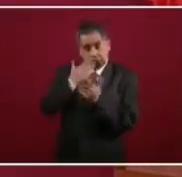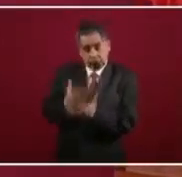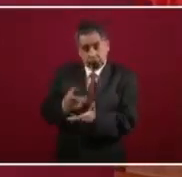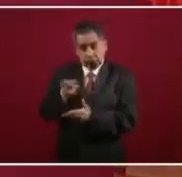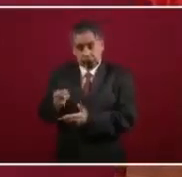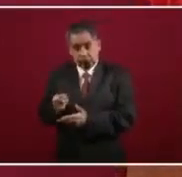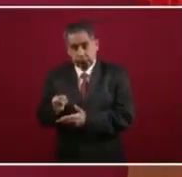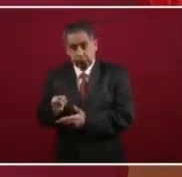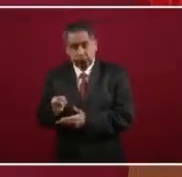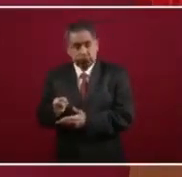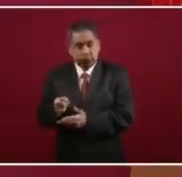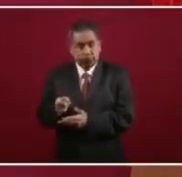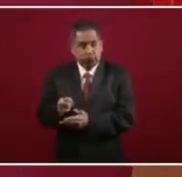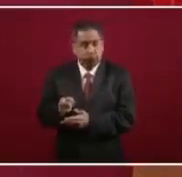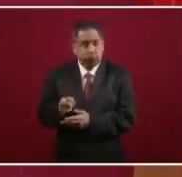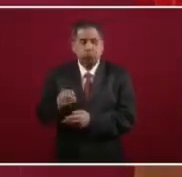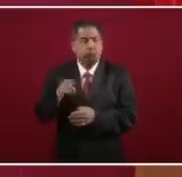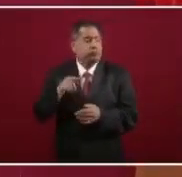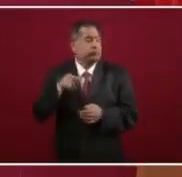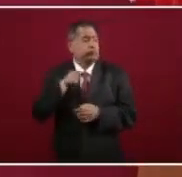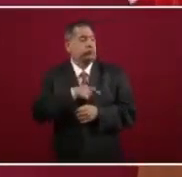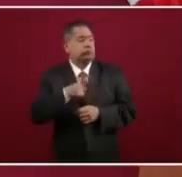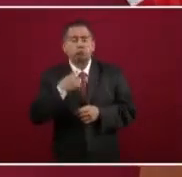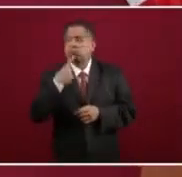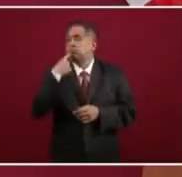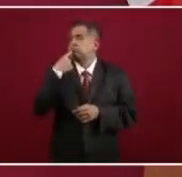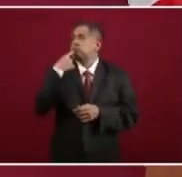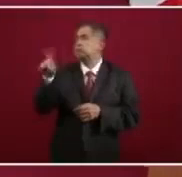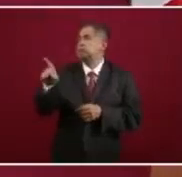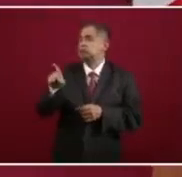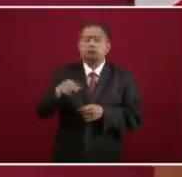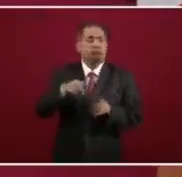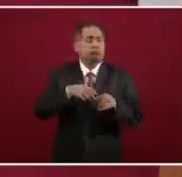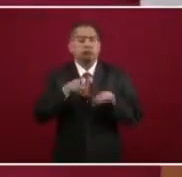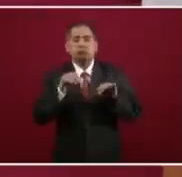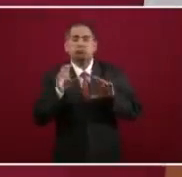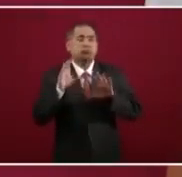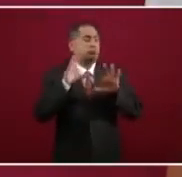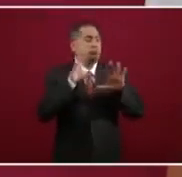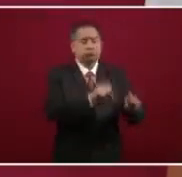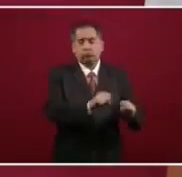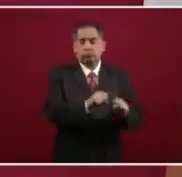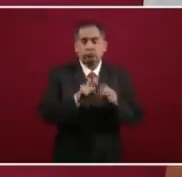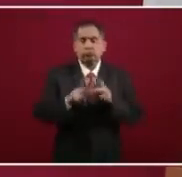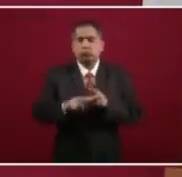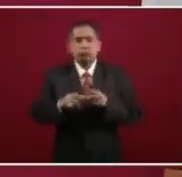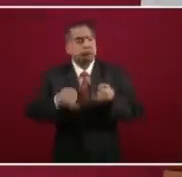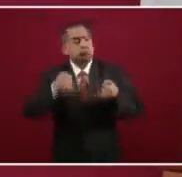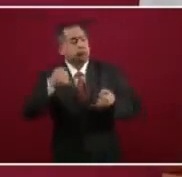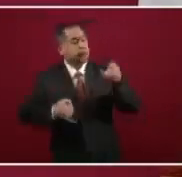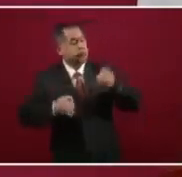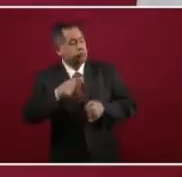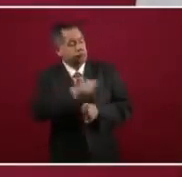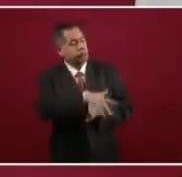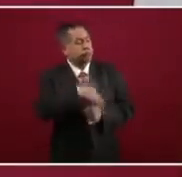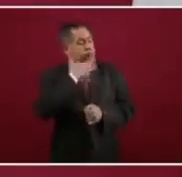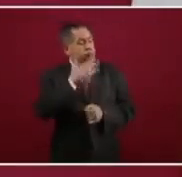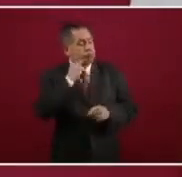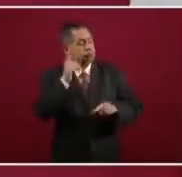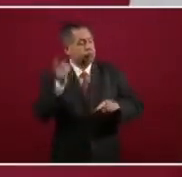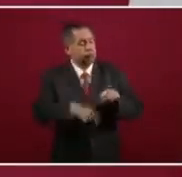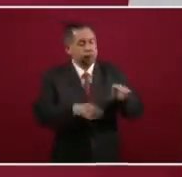y acusa detiene en juicio a un corrupto